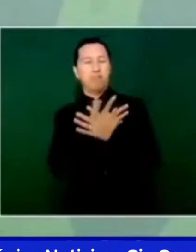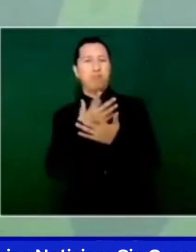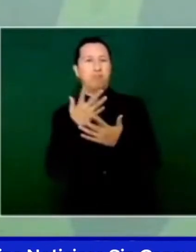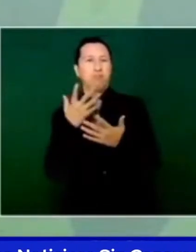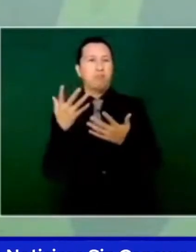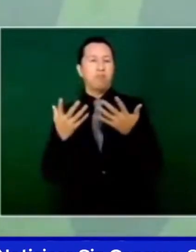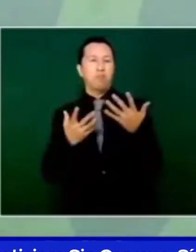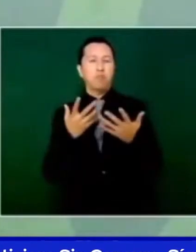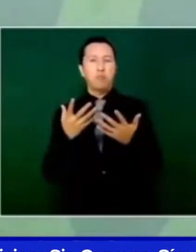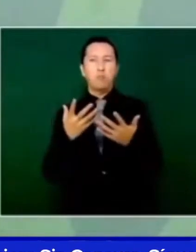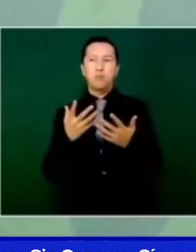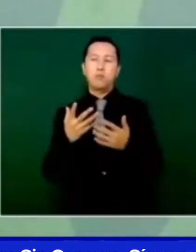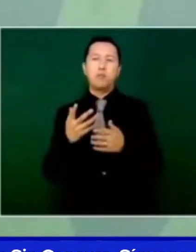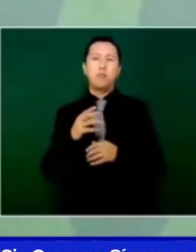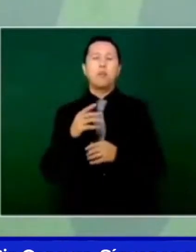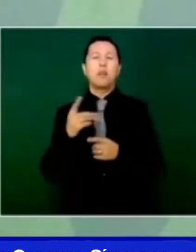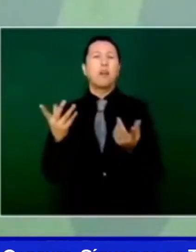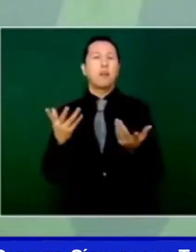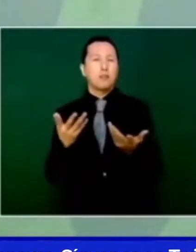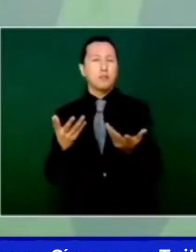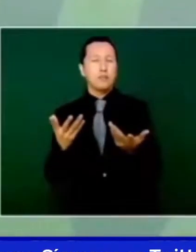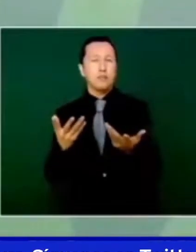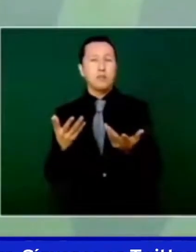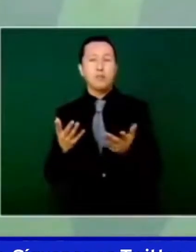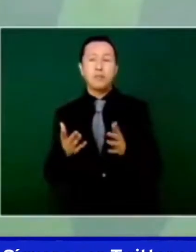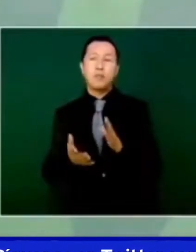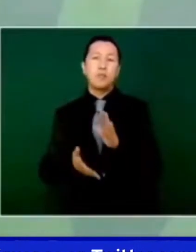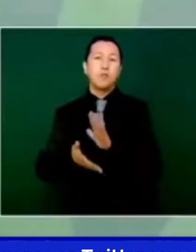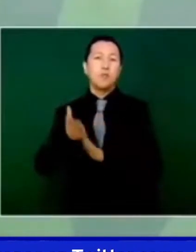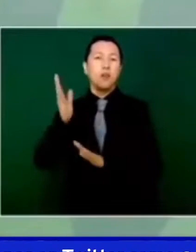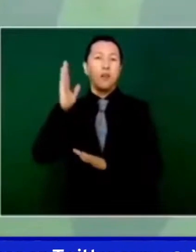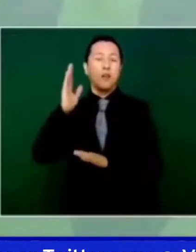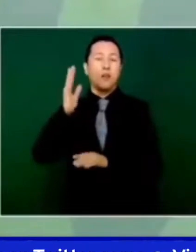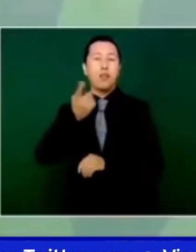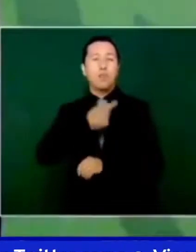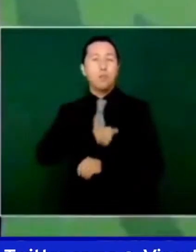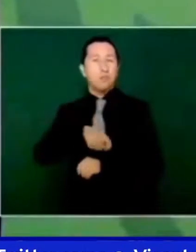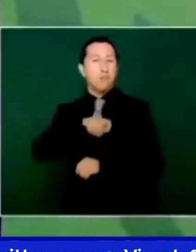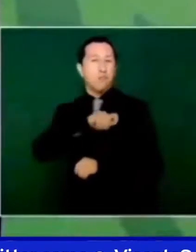que se fue a nacionalizar español.